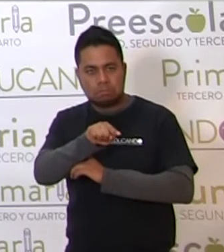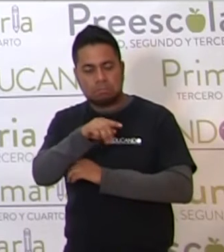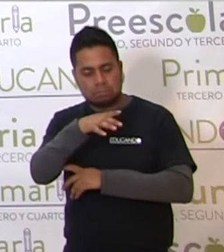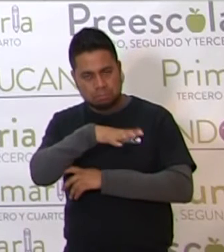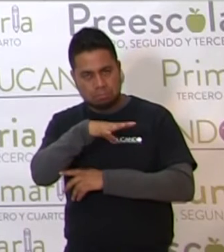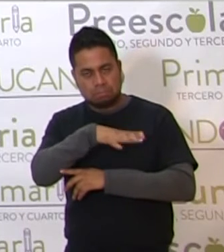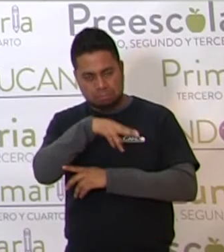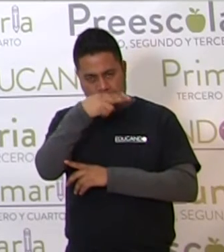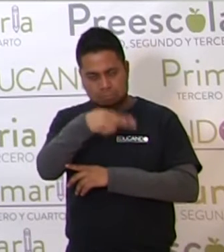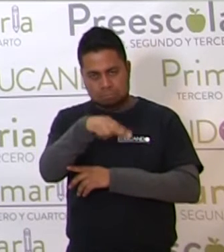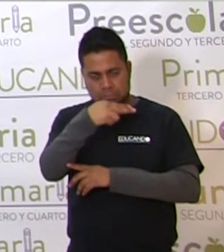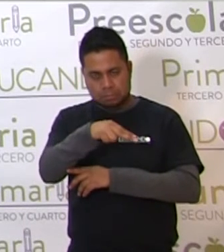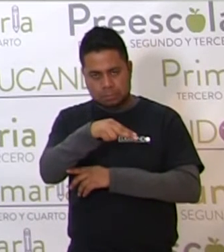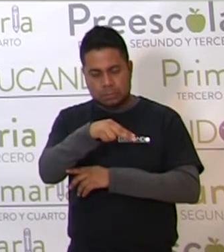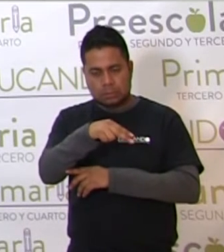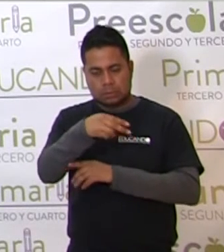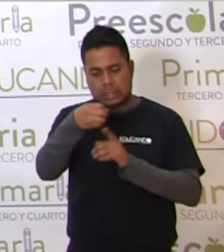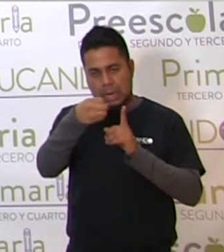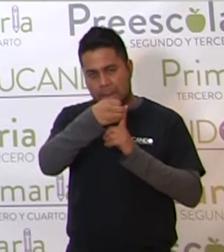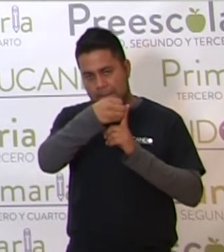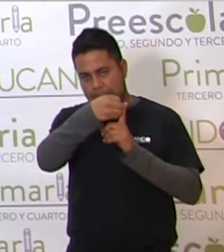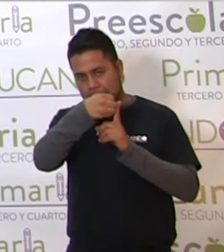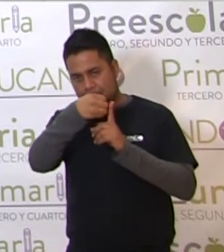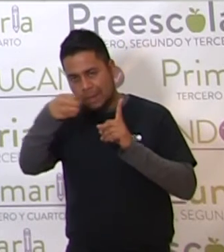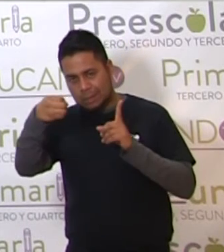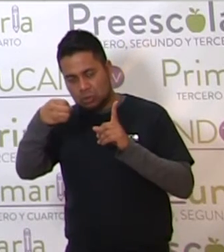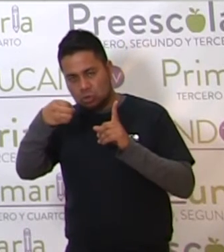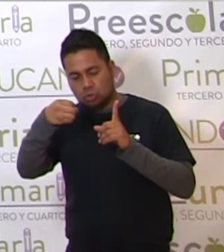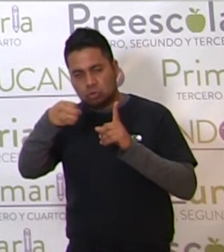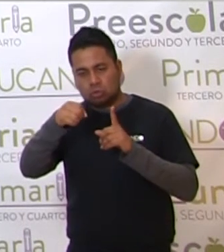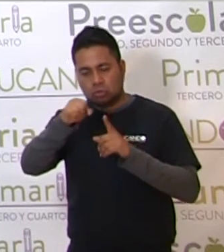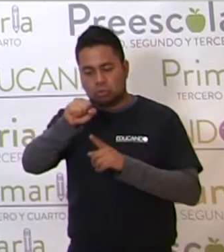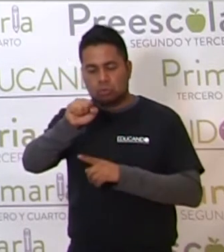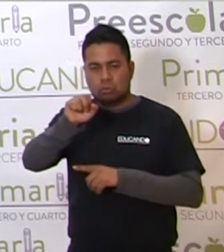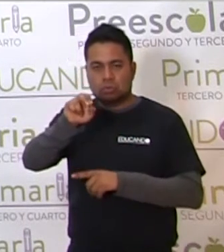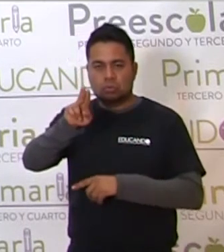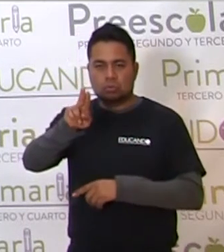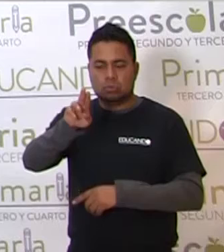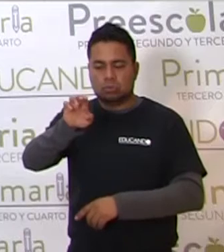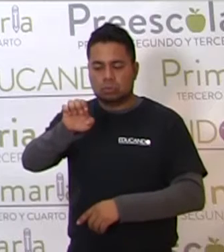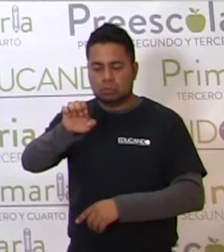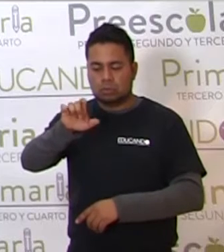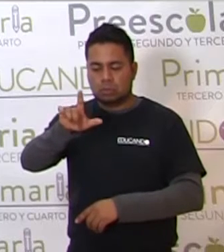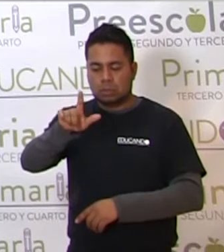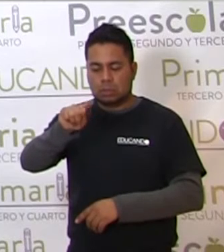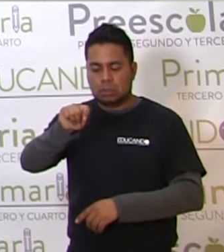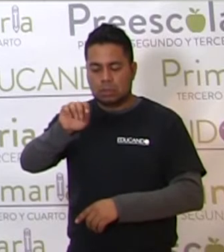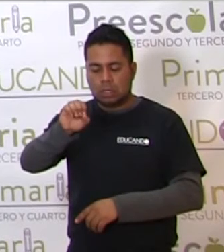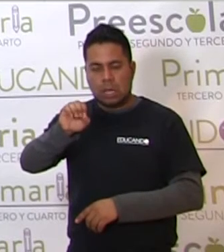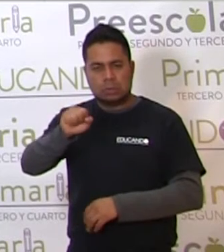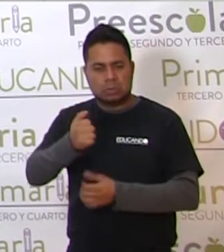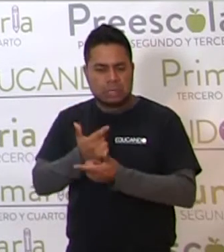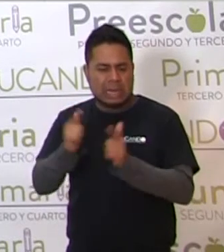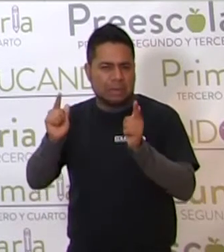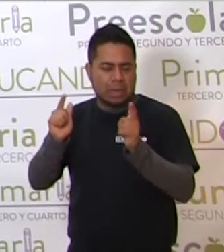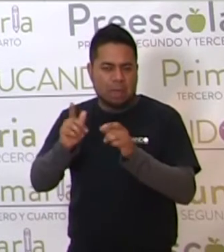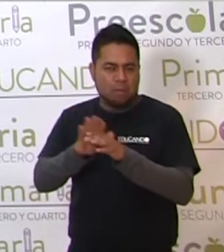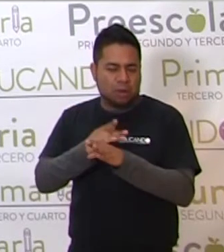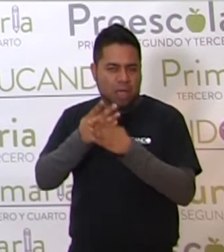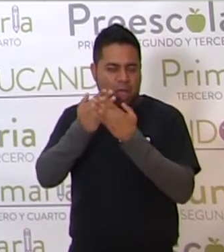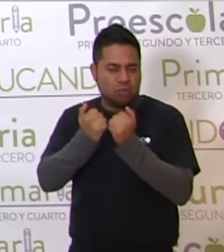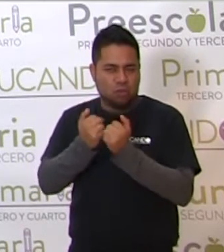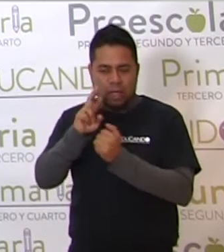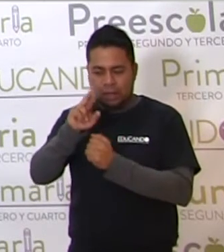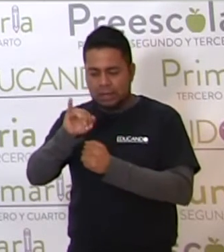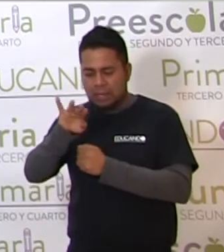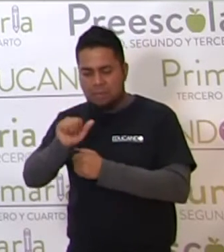llamar versos sueltos bien sueltos porque no tiene ninguna rima